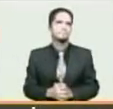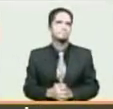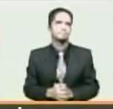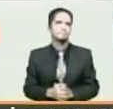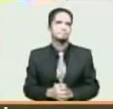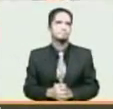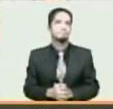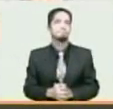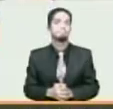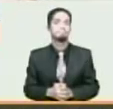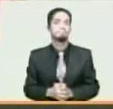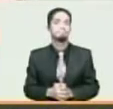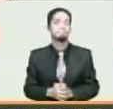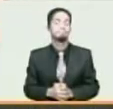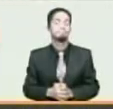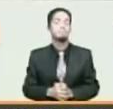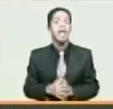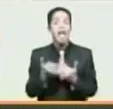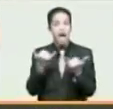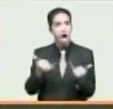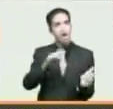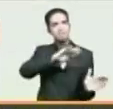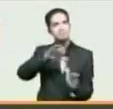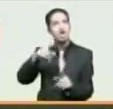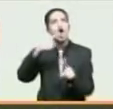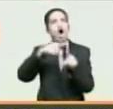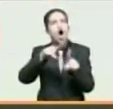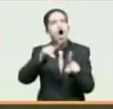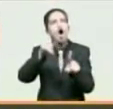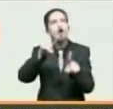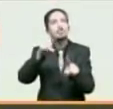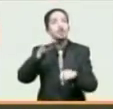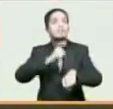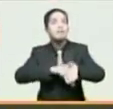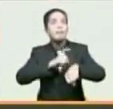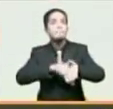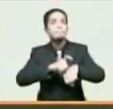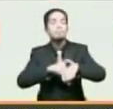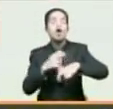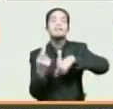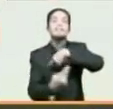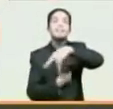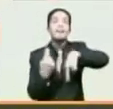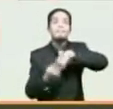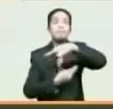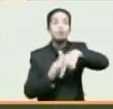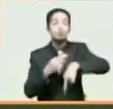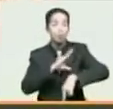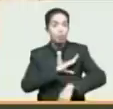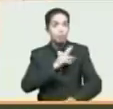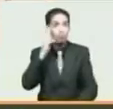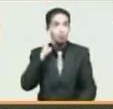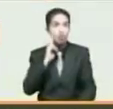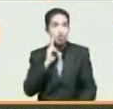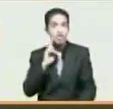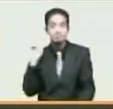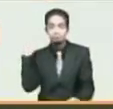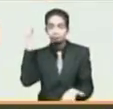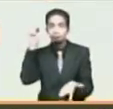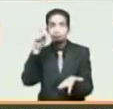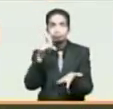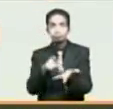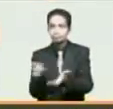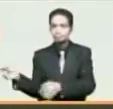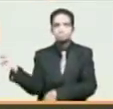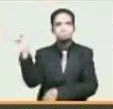Es otra época, es otra época. La revolución bolivariana, desde la llegada de nuestro comandante